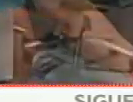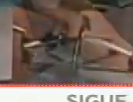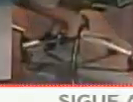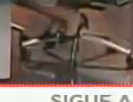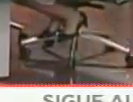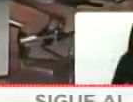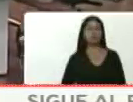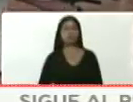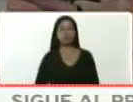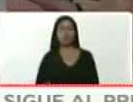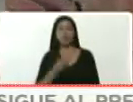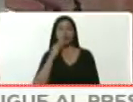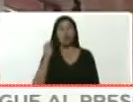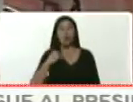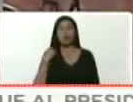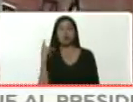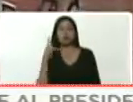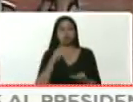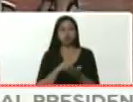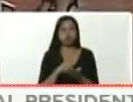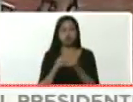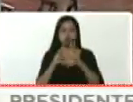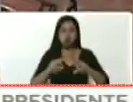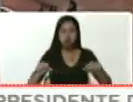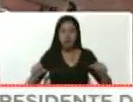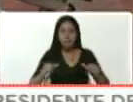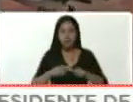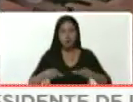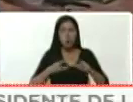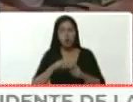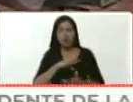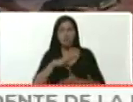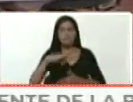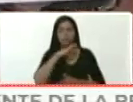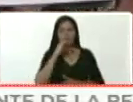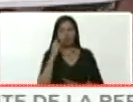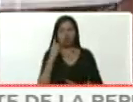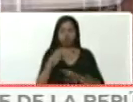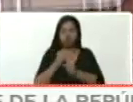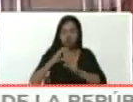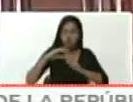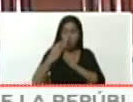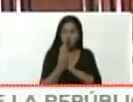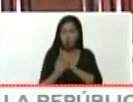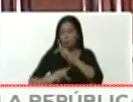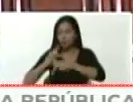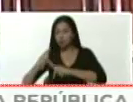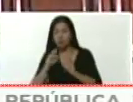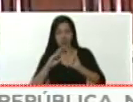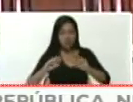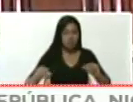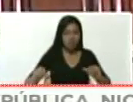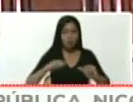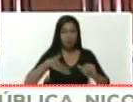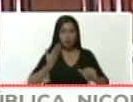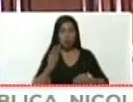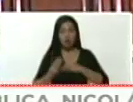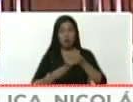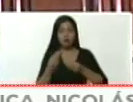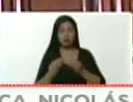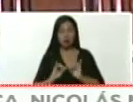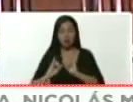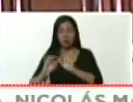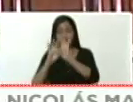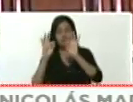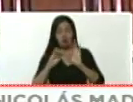ya entrándole al campo, con aquel espíritu. Estamos retomando la cultura productiva del campo, que el rentismo